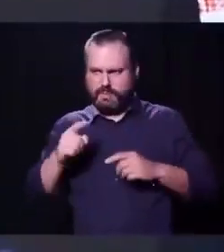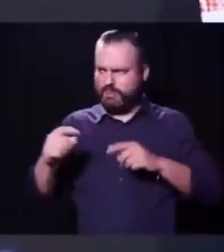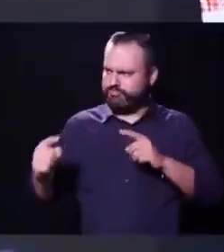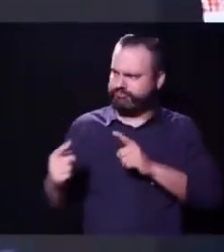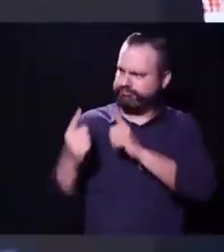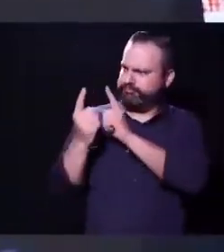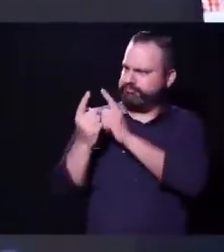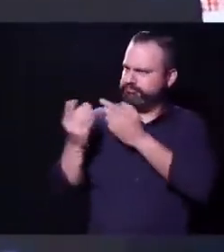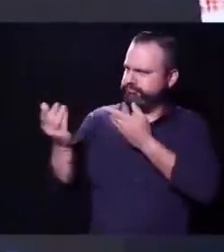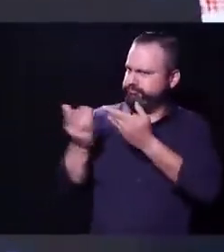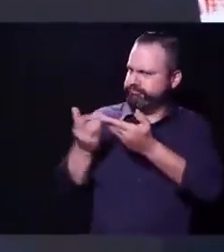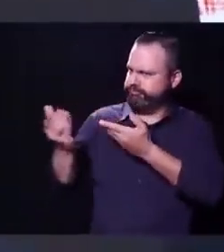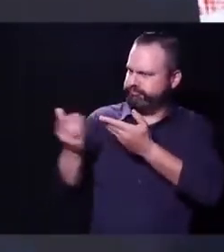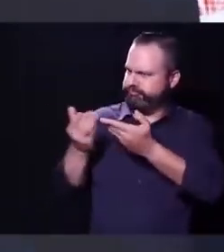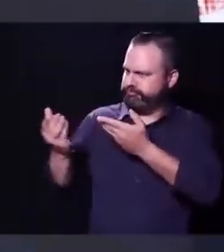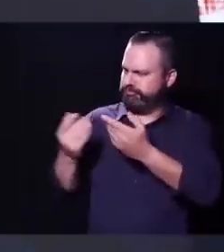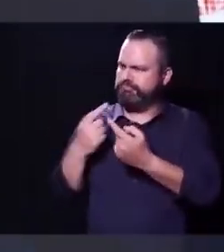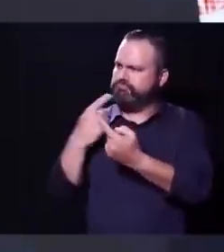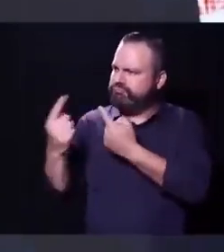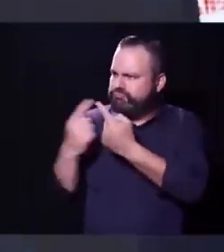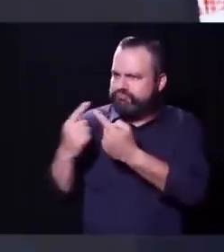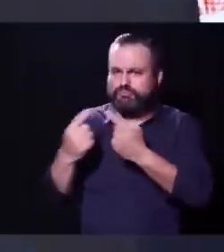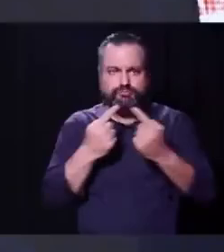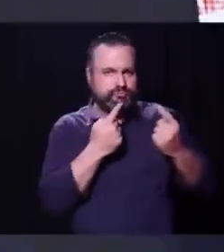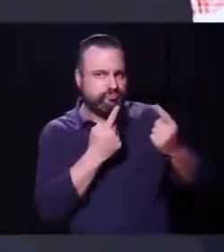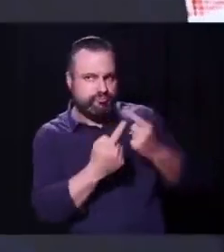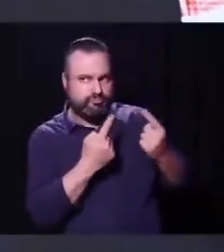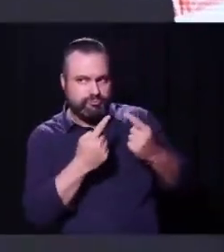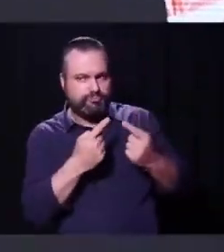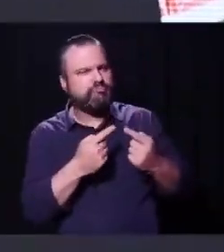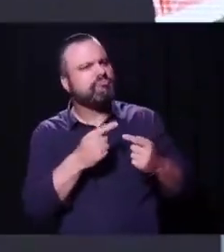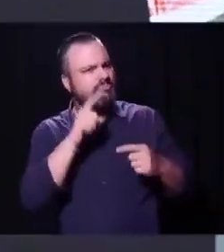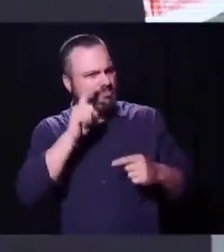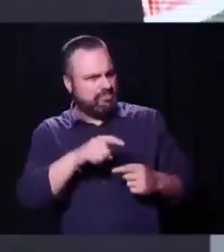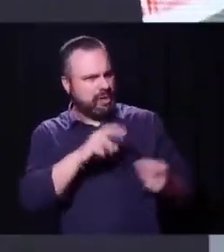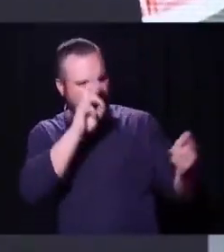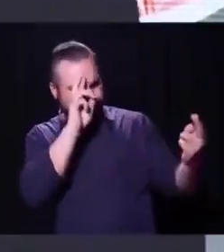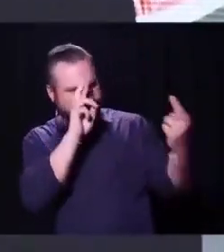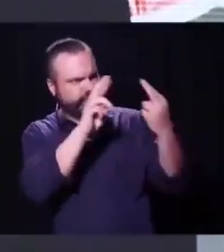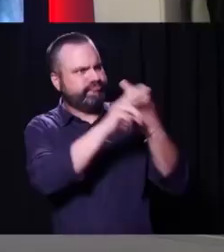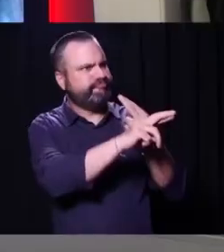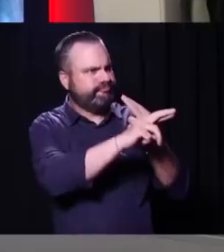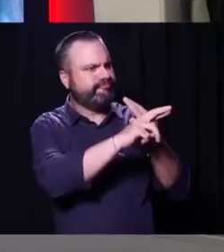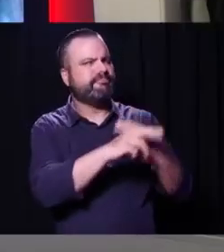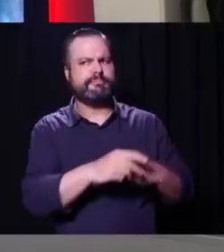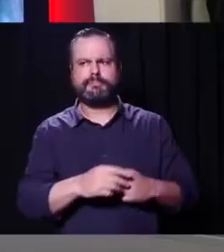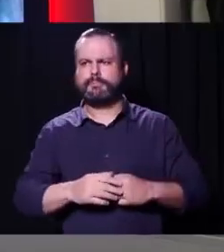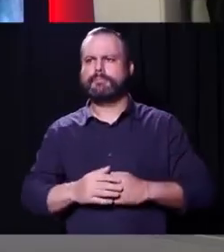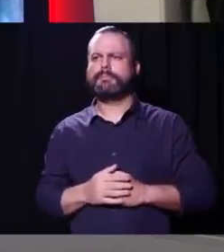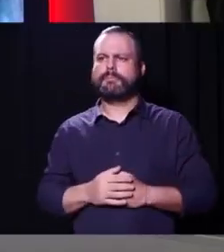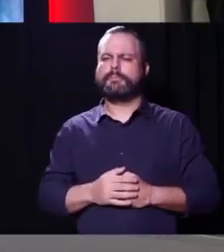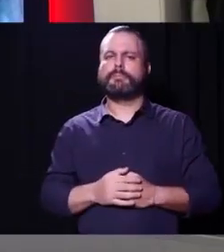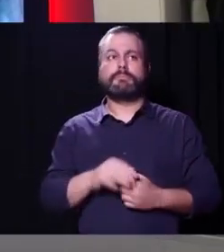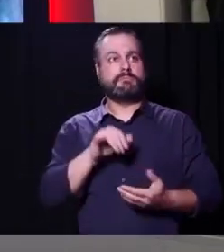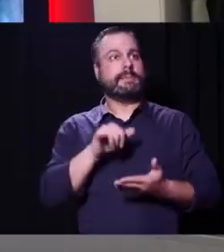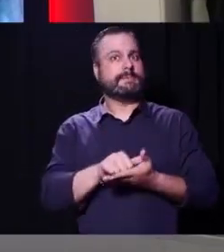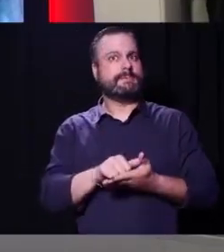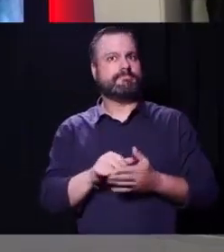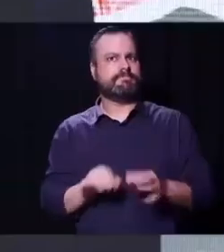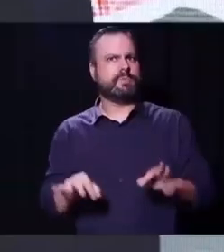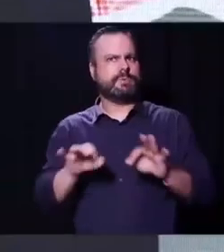O sea, nosotros respetamos Colombia y Colombia tiene que respetarnos a nosotros. O sea, que en el tema diplomático establecería una línea dura.